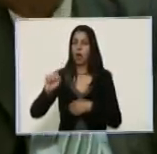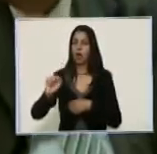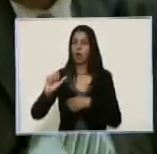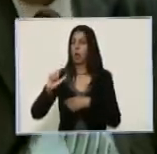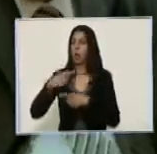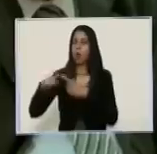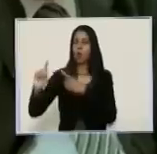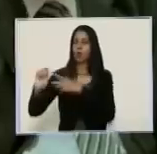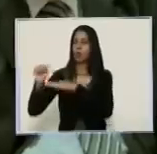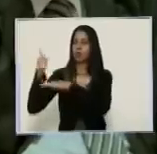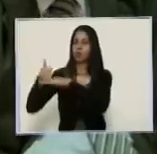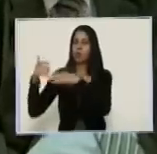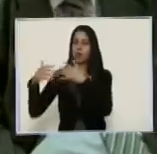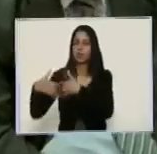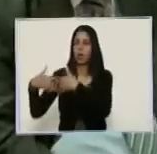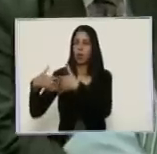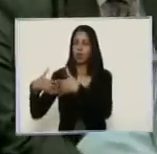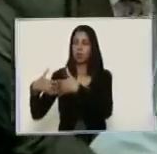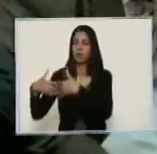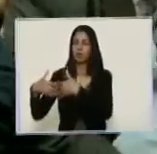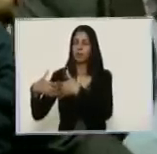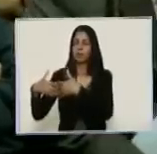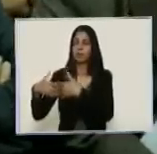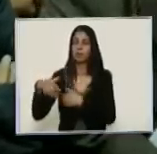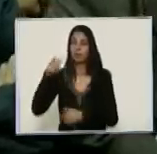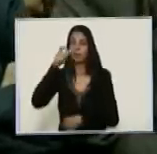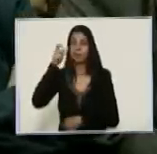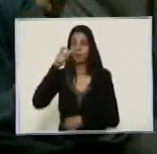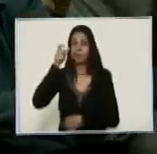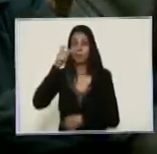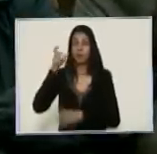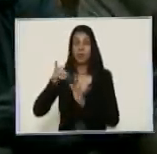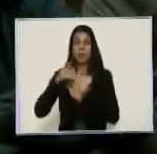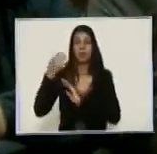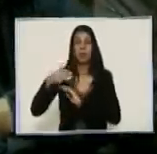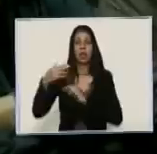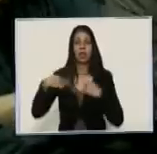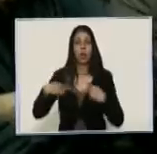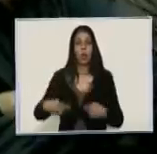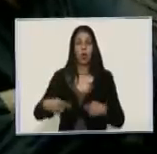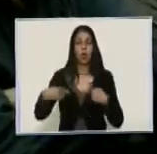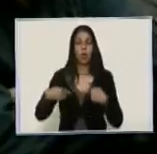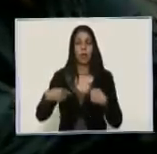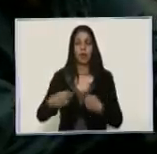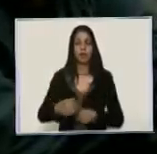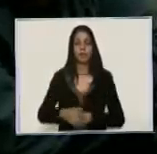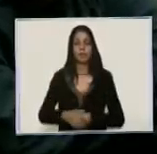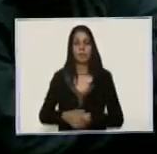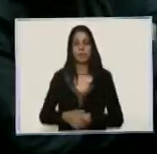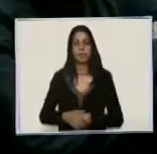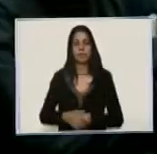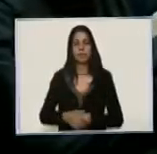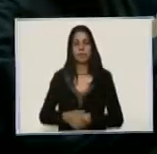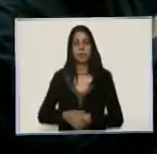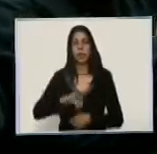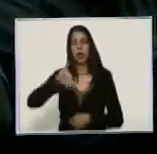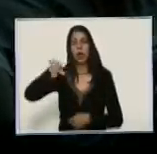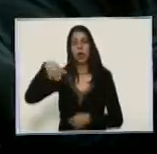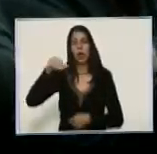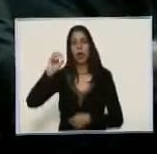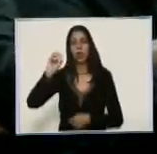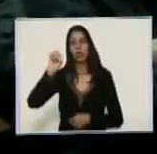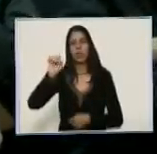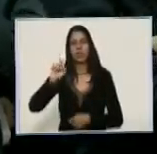Human Rights Watch, o de los vigilantes de los derechos humanos, se llama José Miguel Vivanco.